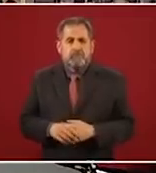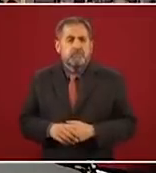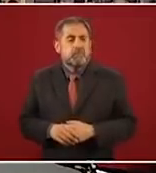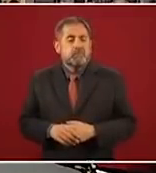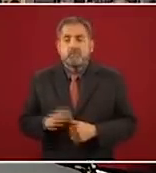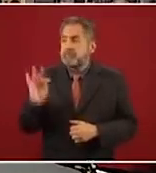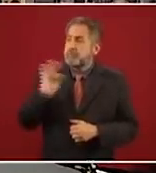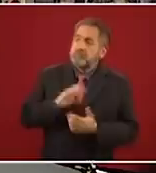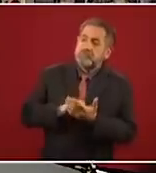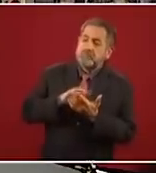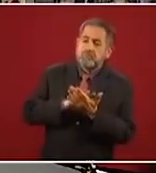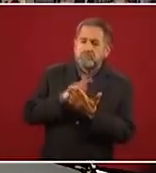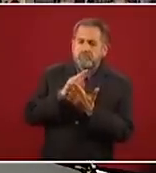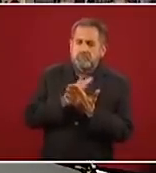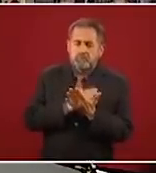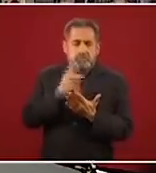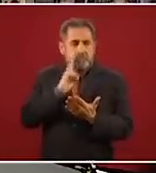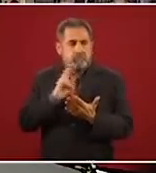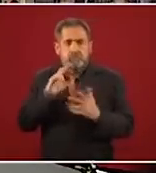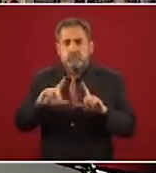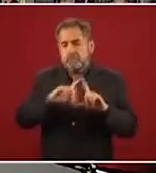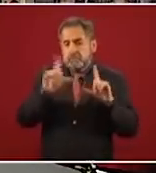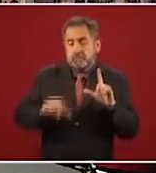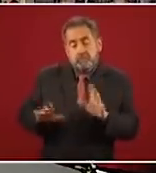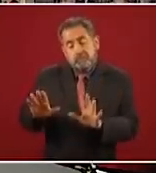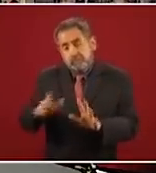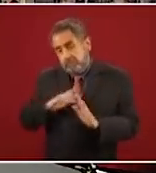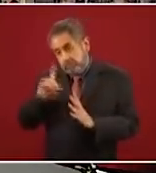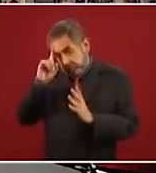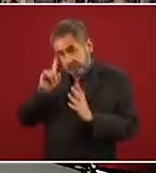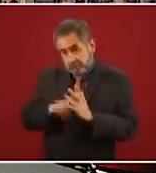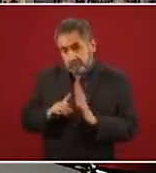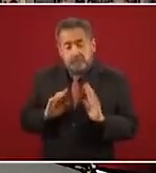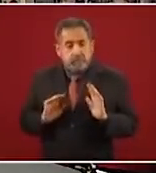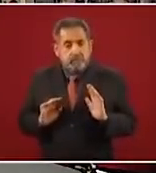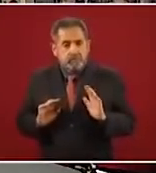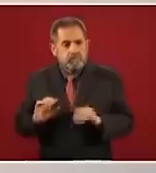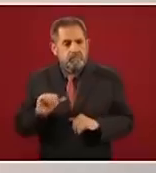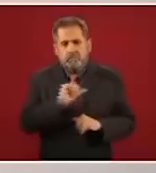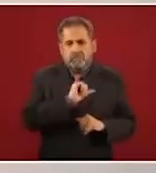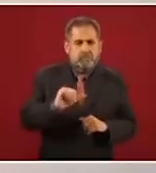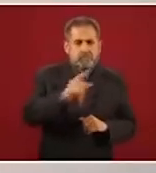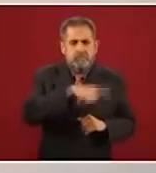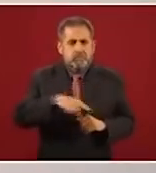registro nacional, presidente? Sí, yo creo que las mujeres,